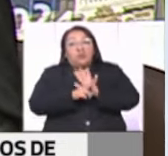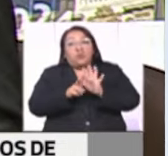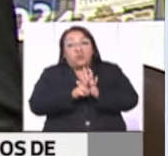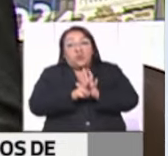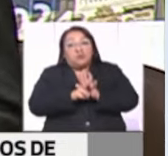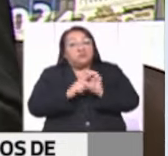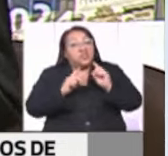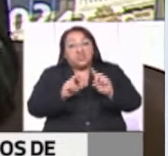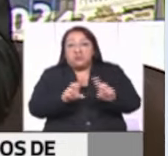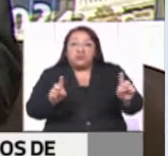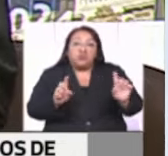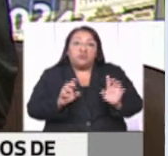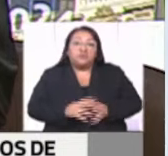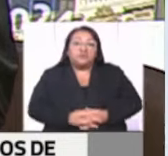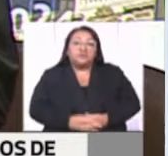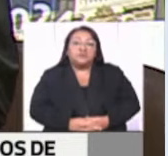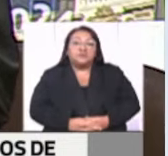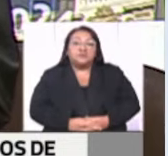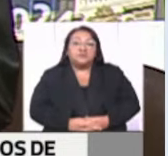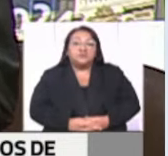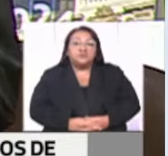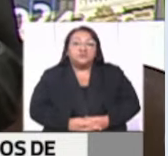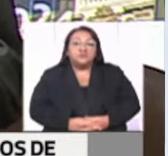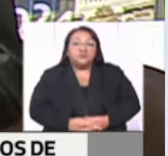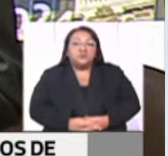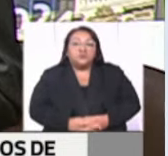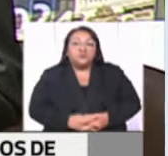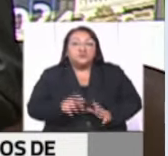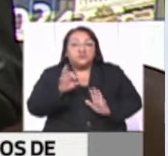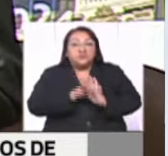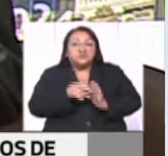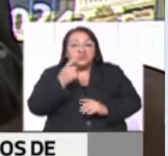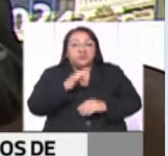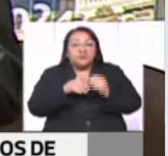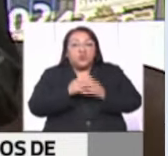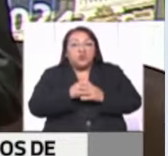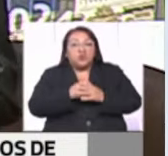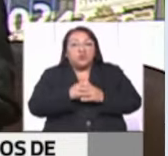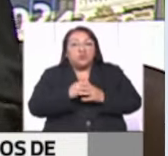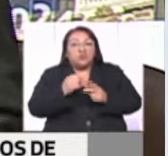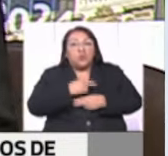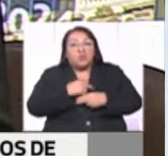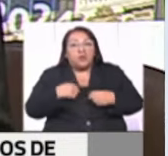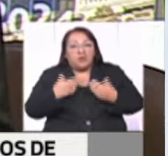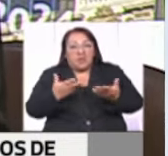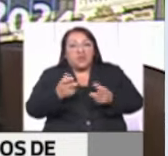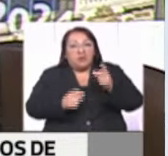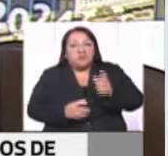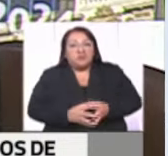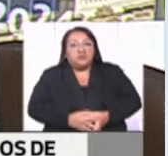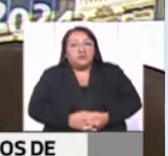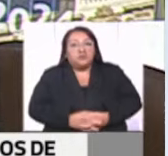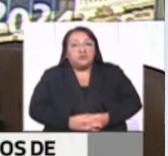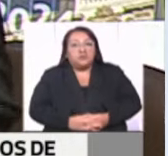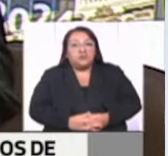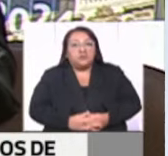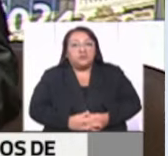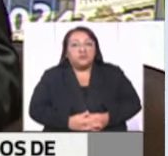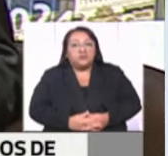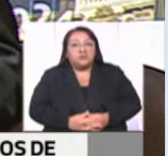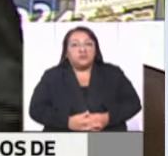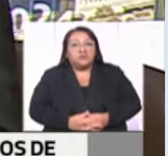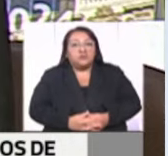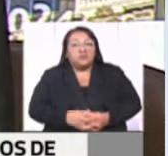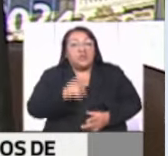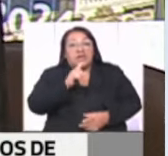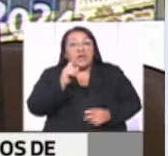voluntariamente este fondo para fines, creo que, humanitarios, y cada